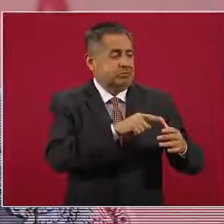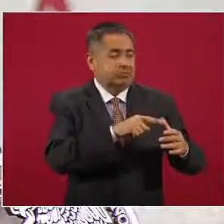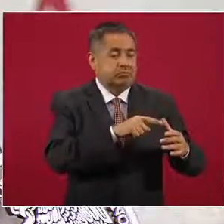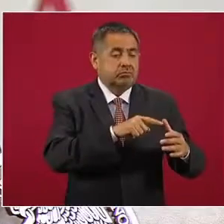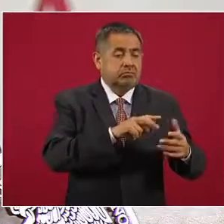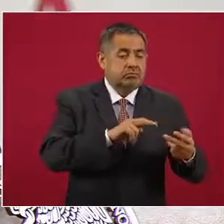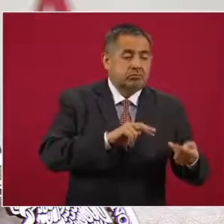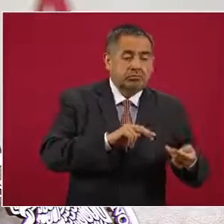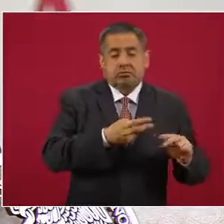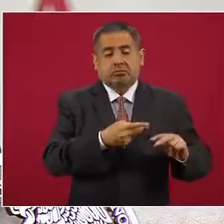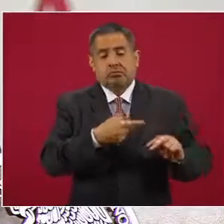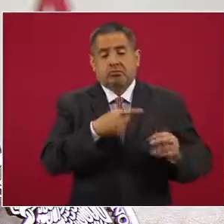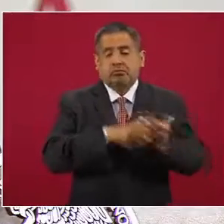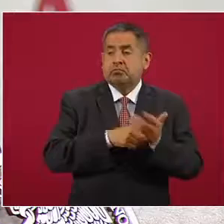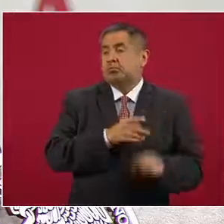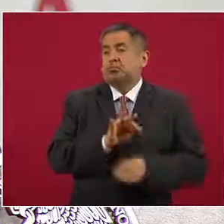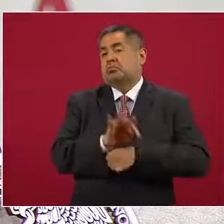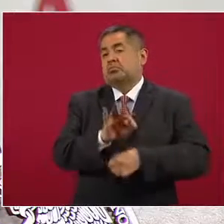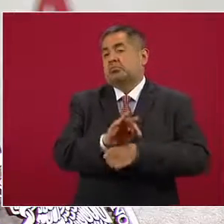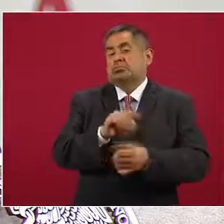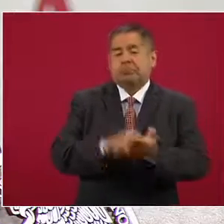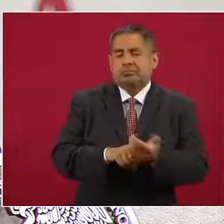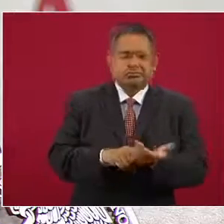convierta en defensor